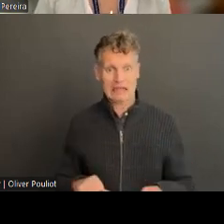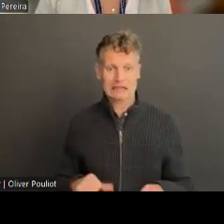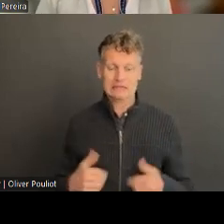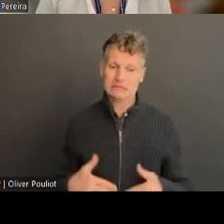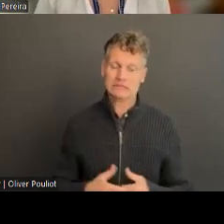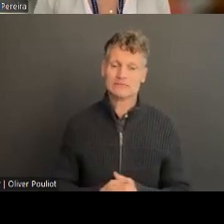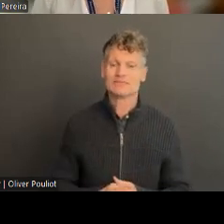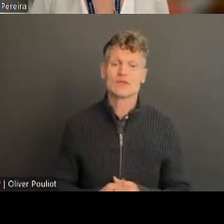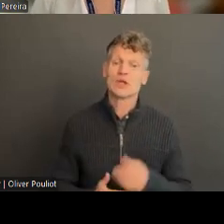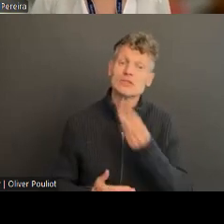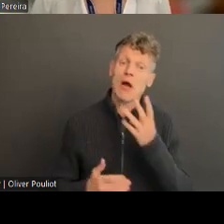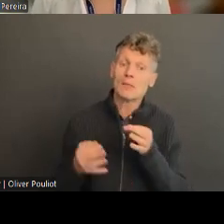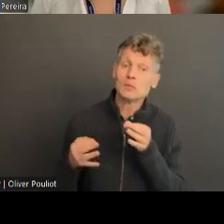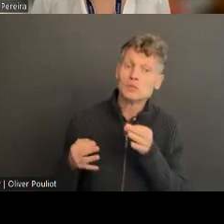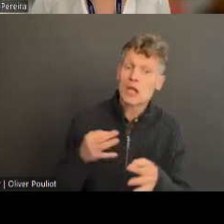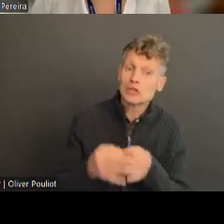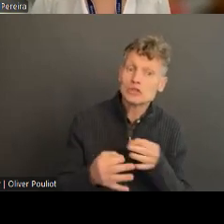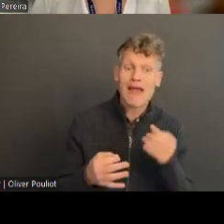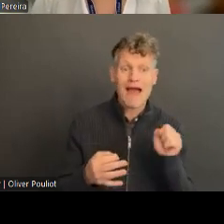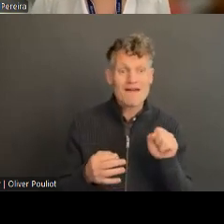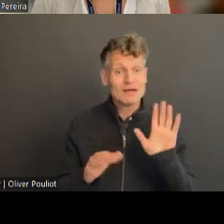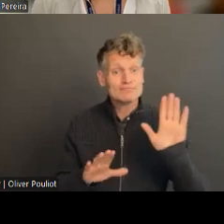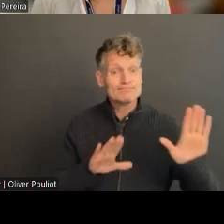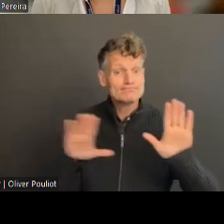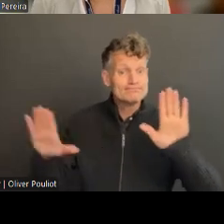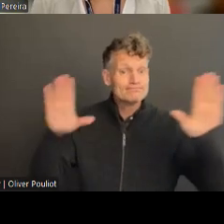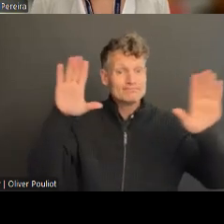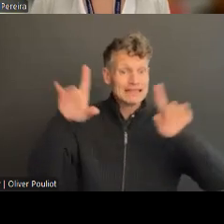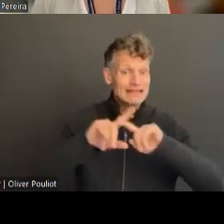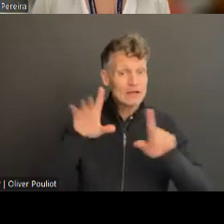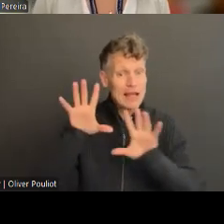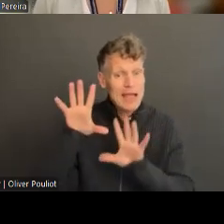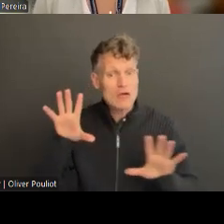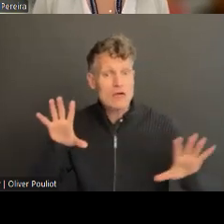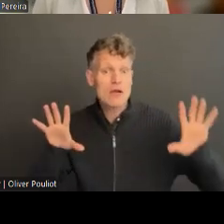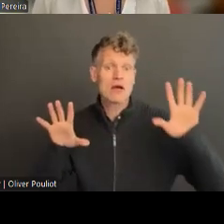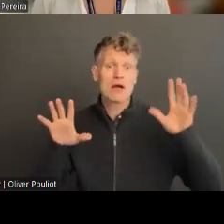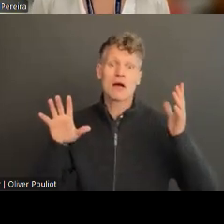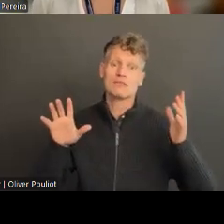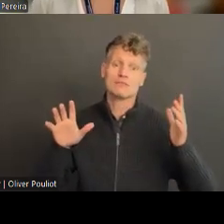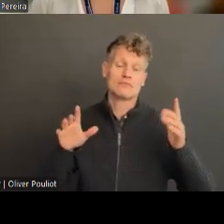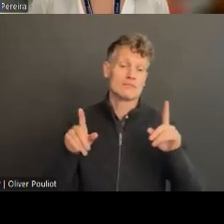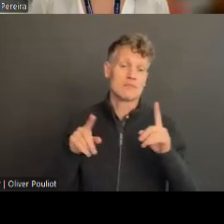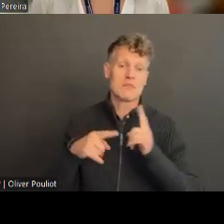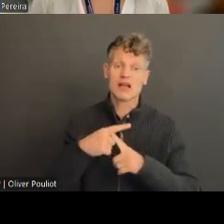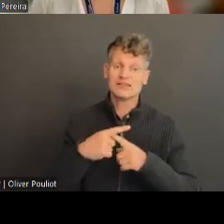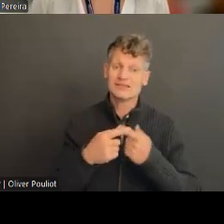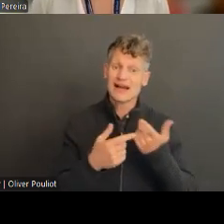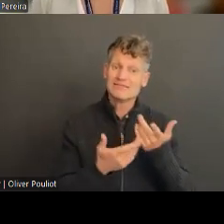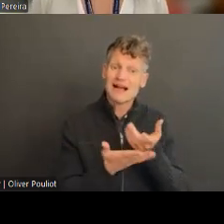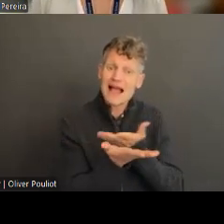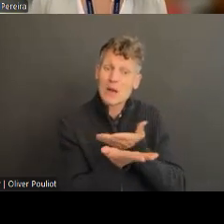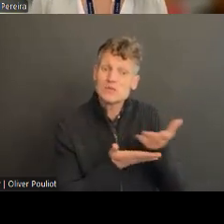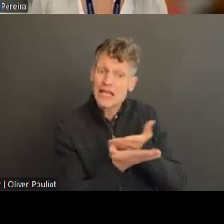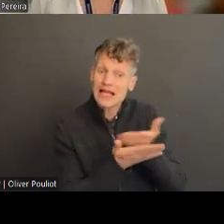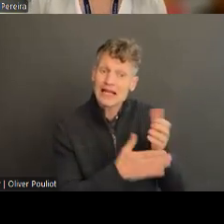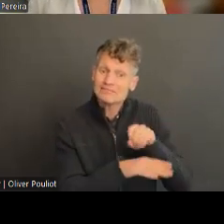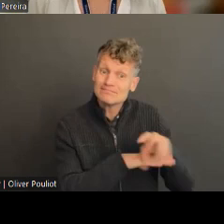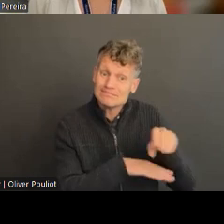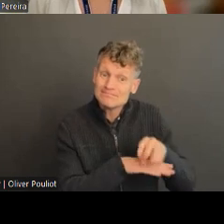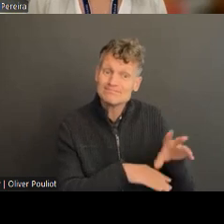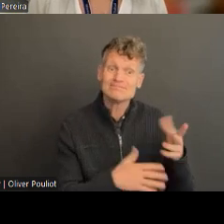donde se abordan los factores de riesgo para el desarrollo de cáncer cervicuterino, en donde se aborda la salud sexual integral,